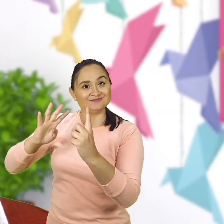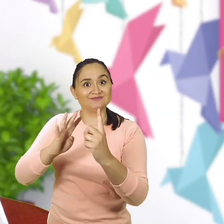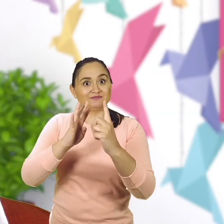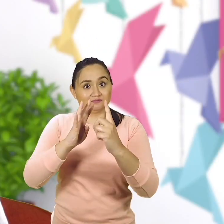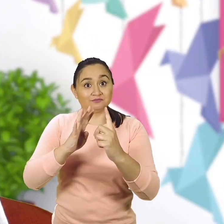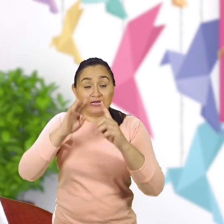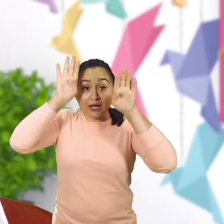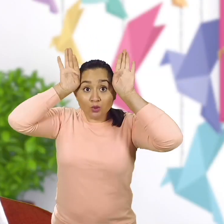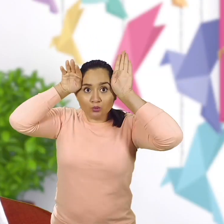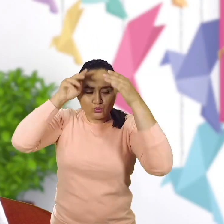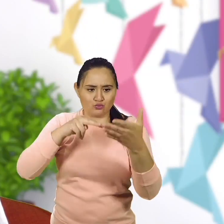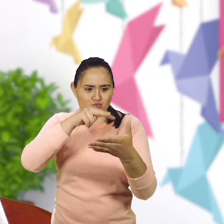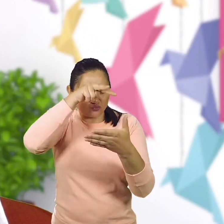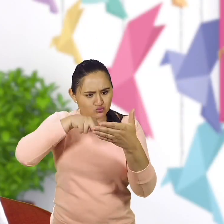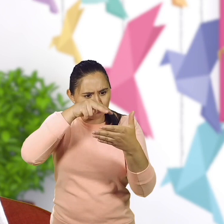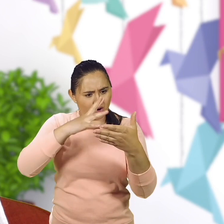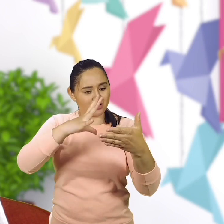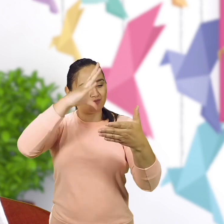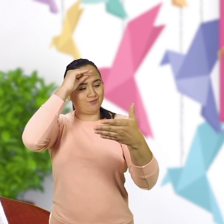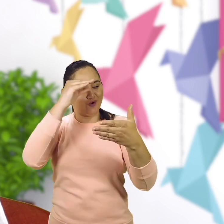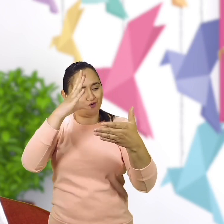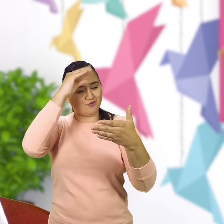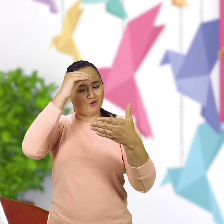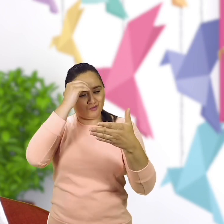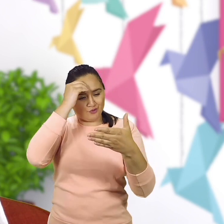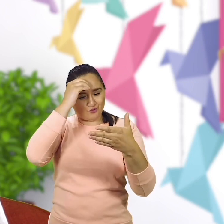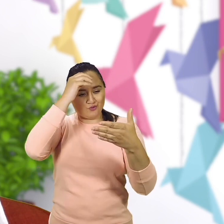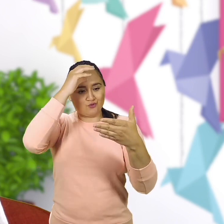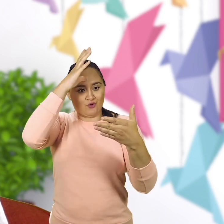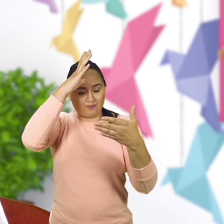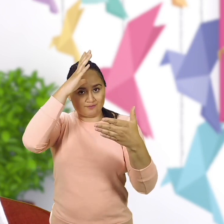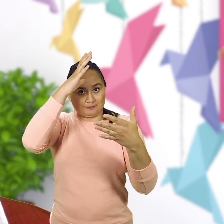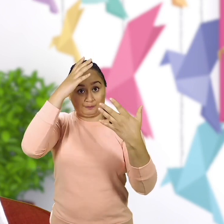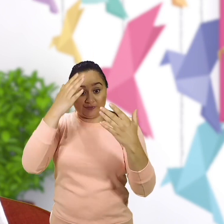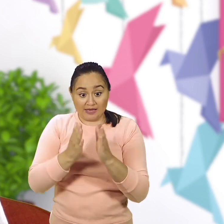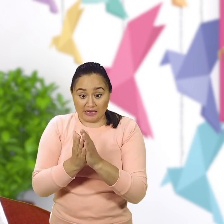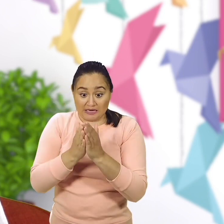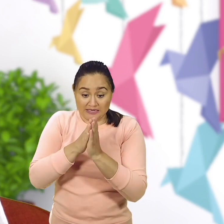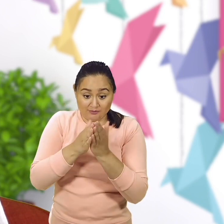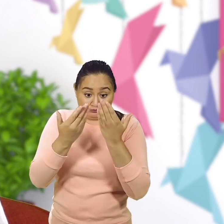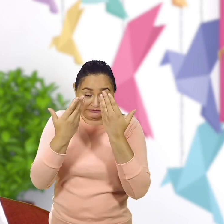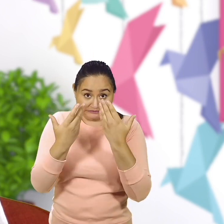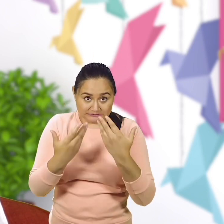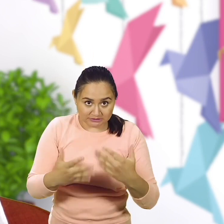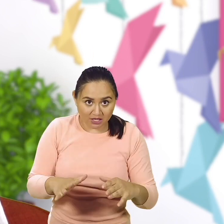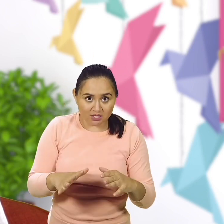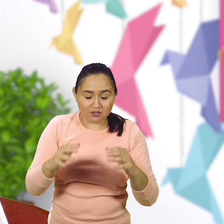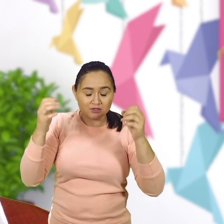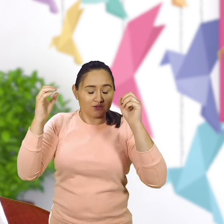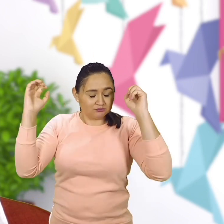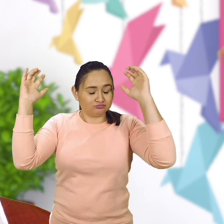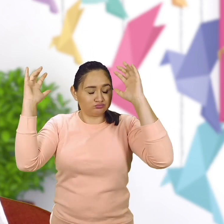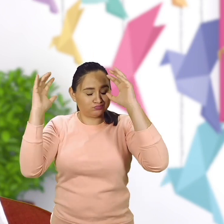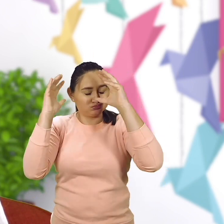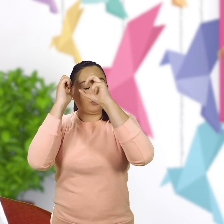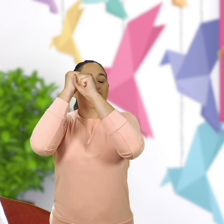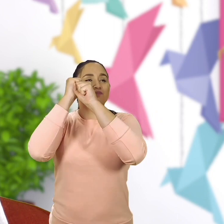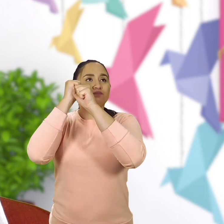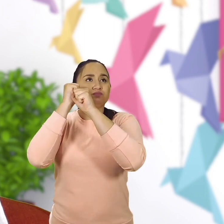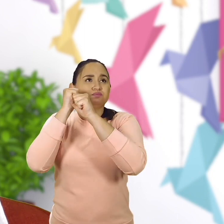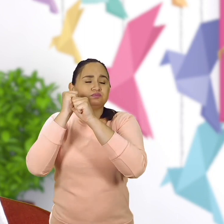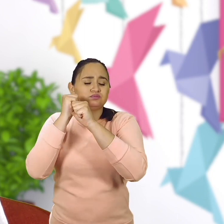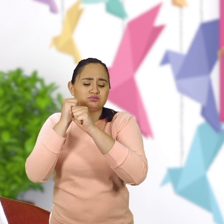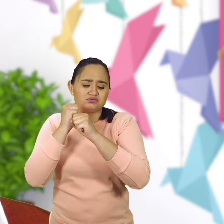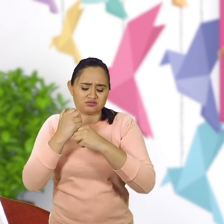Y mientras más leía, mucho más aprendía. Pero cuando se acababa la lectura, Bruno dejaba de ser un personaje fantástico